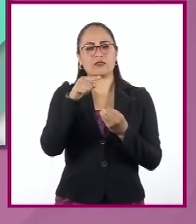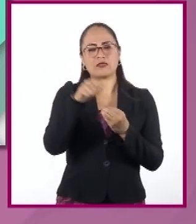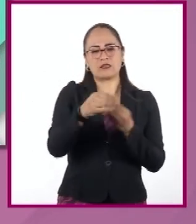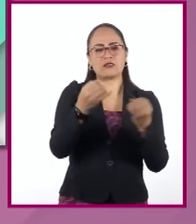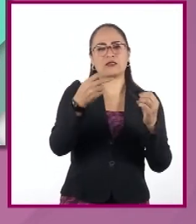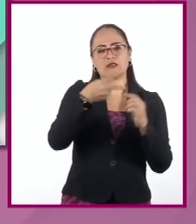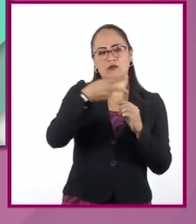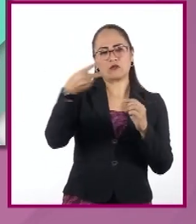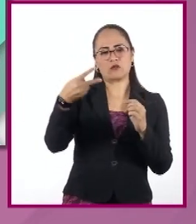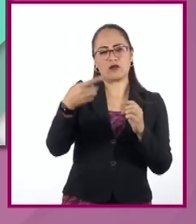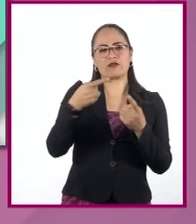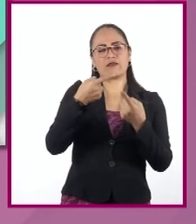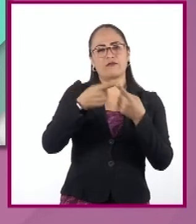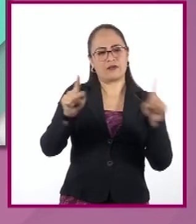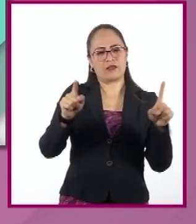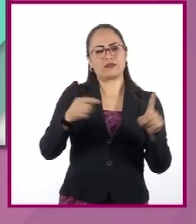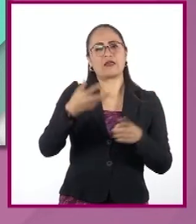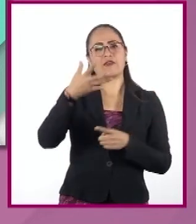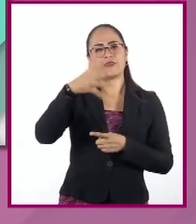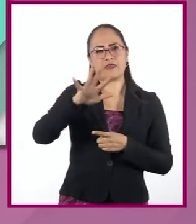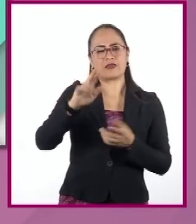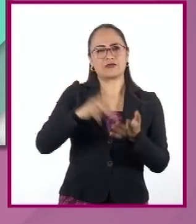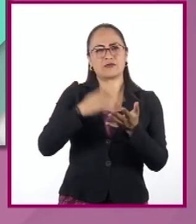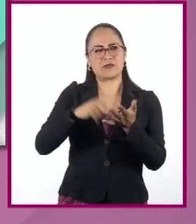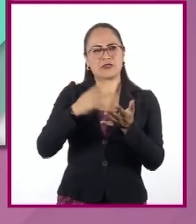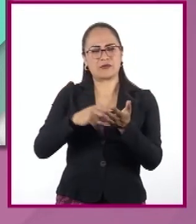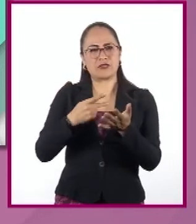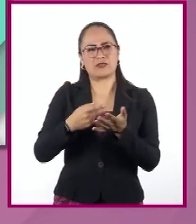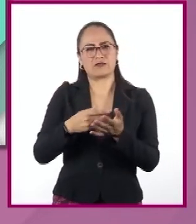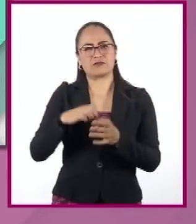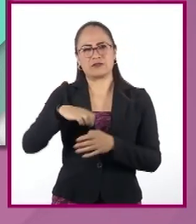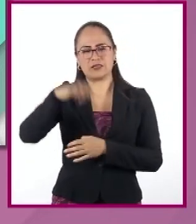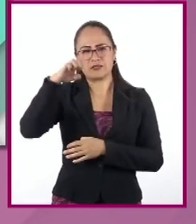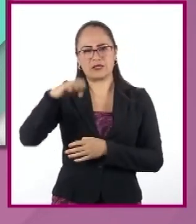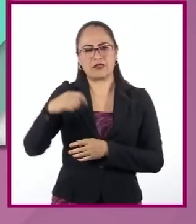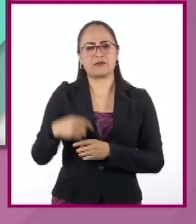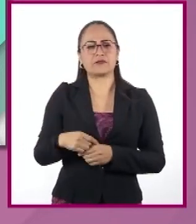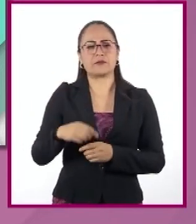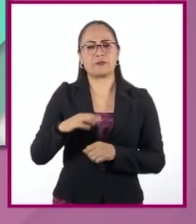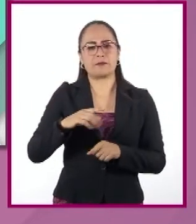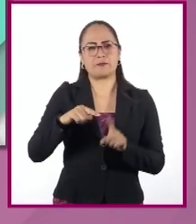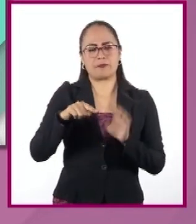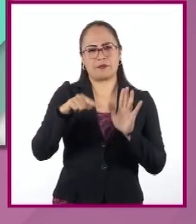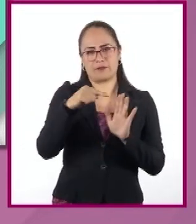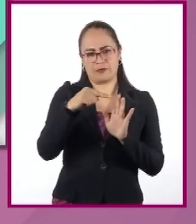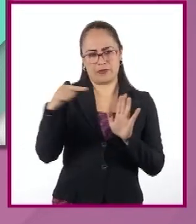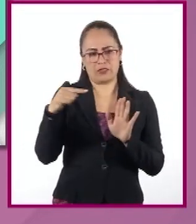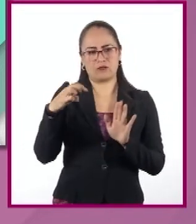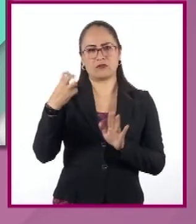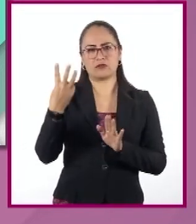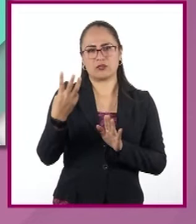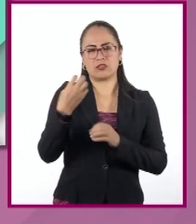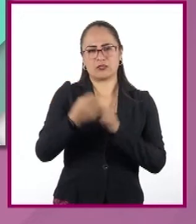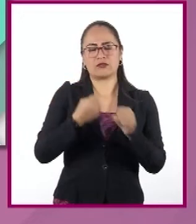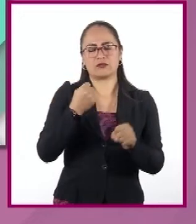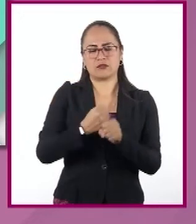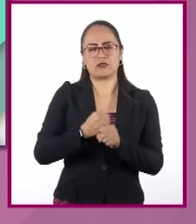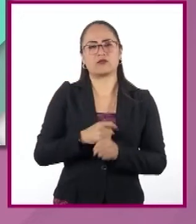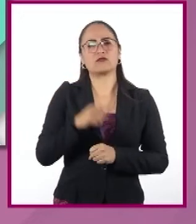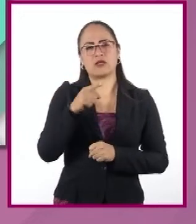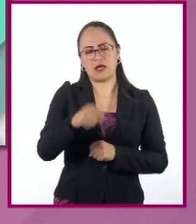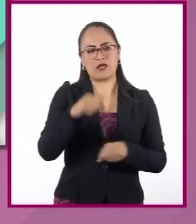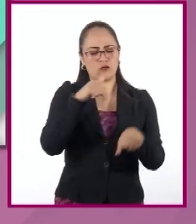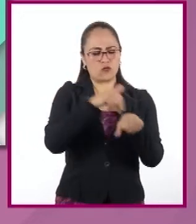edad de Jimena menos 3 años. Analizando este enunciado, nos podemos dar cuenta que los